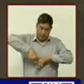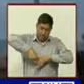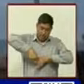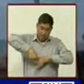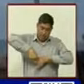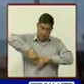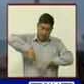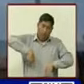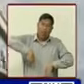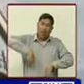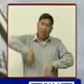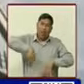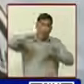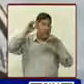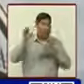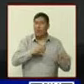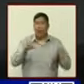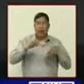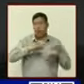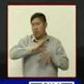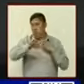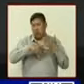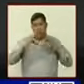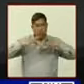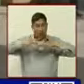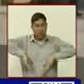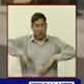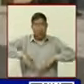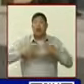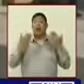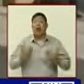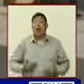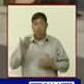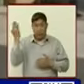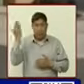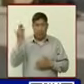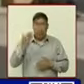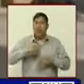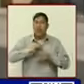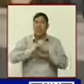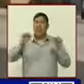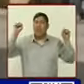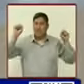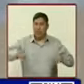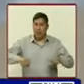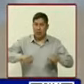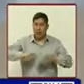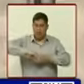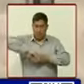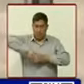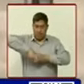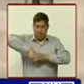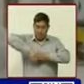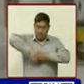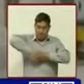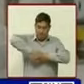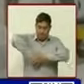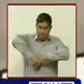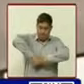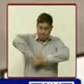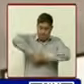lo que aparentemente ha fallado, generando el colapso de todo el tablero. Ahora estos pendolones tienen un sistema de tuerca.